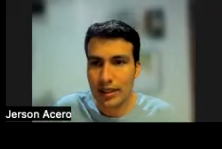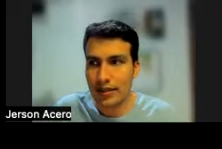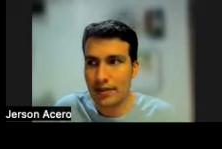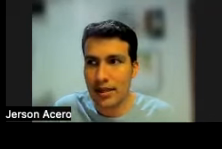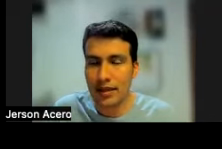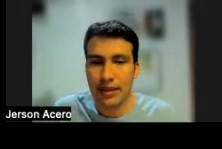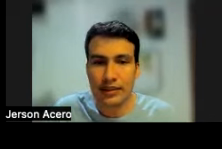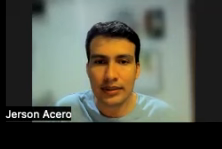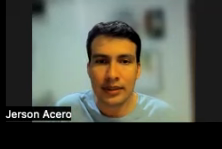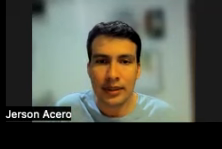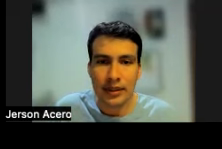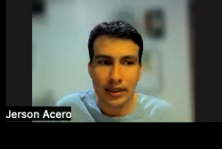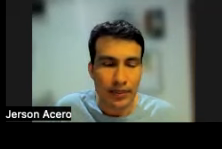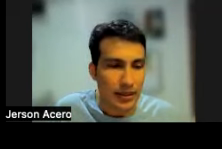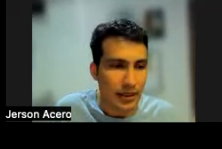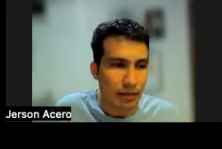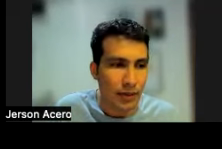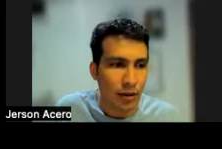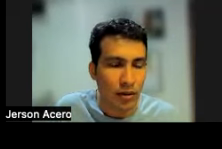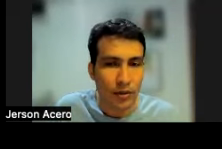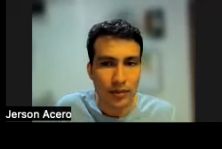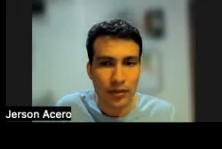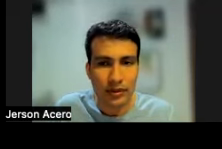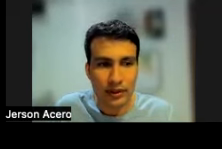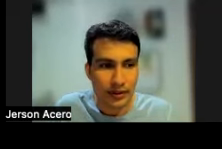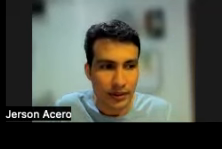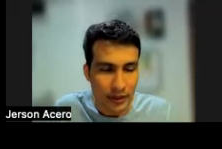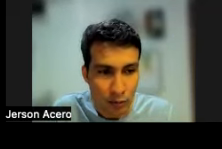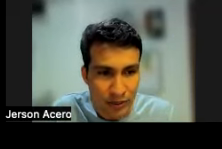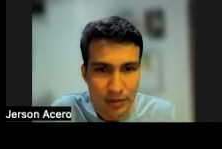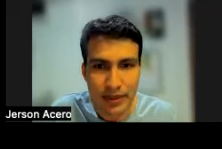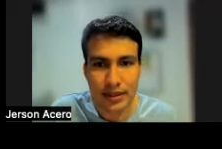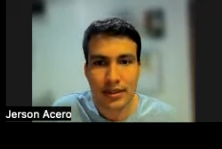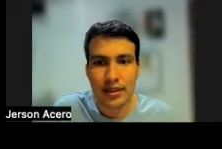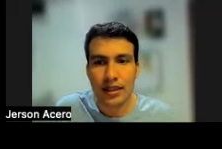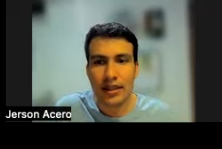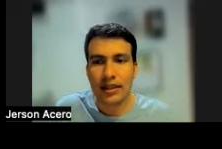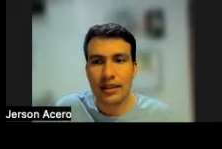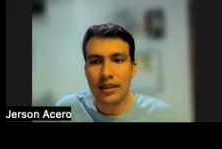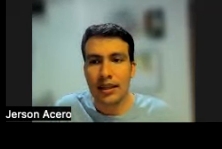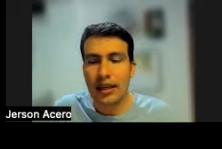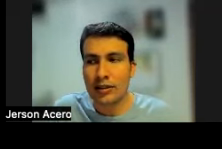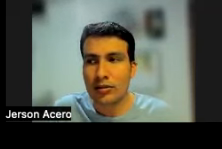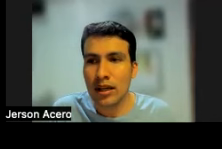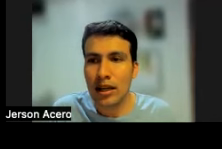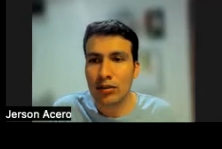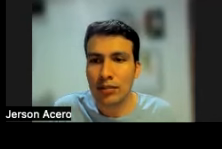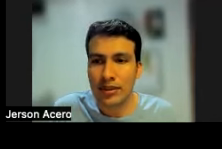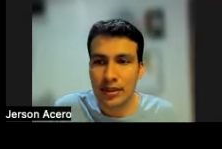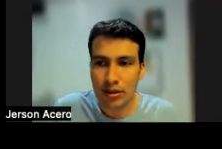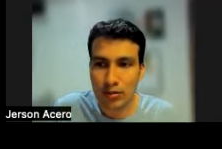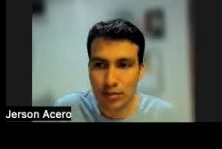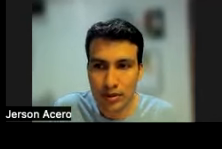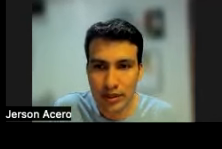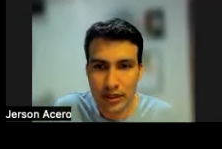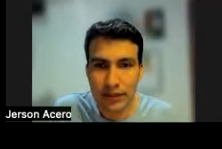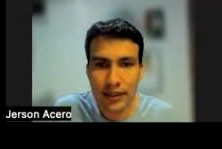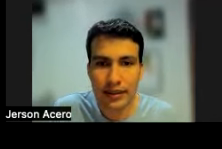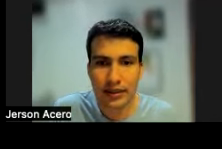moral y la credibilidad del hablante. El presidente Trump, como vimos en esta última partecita acá, hace una